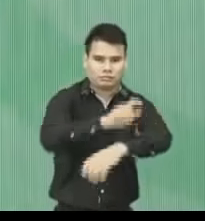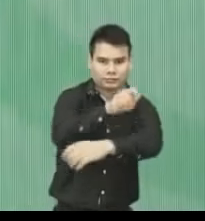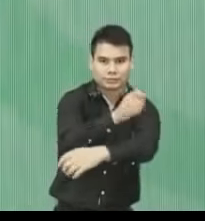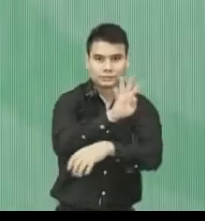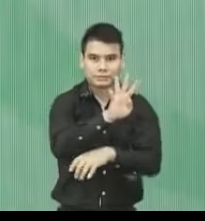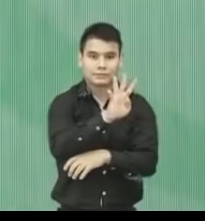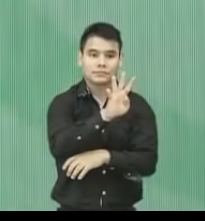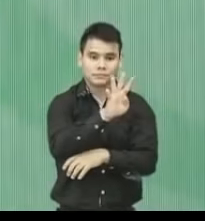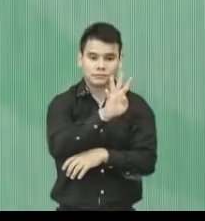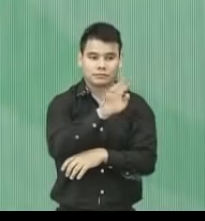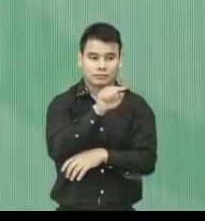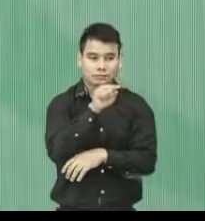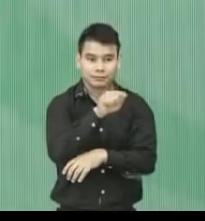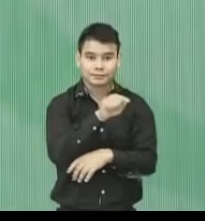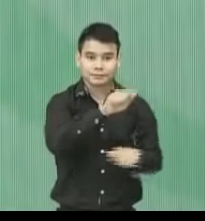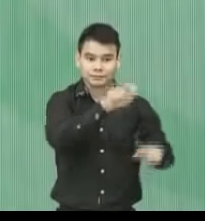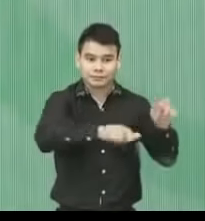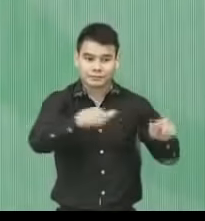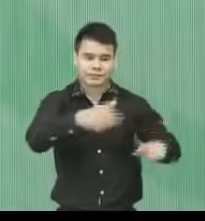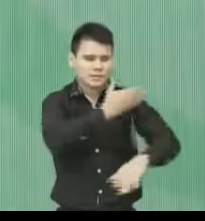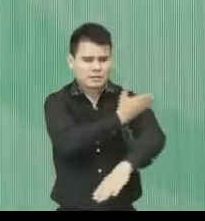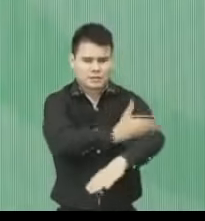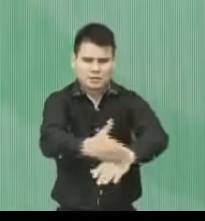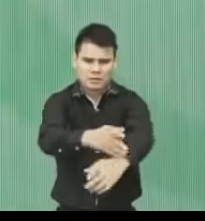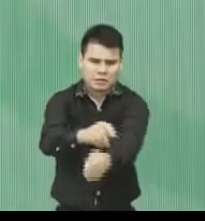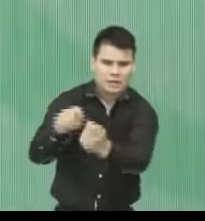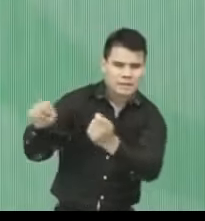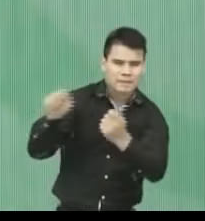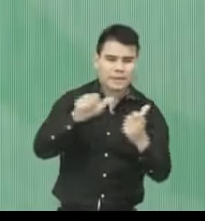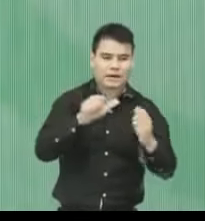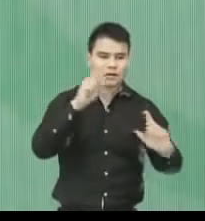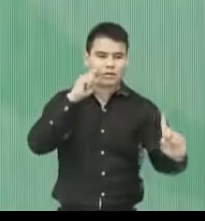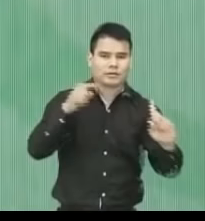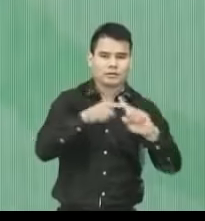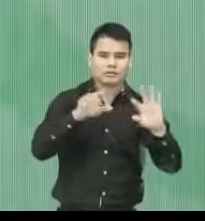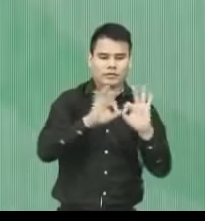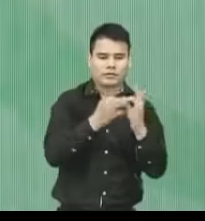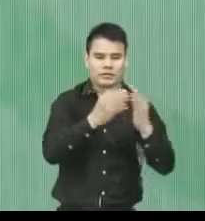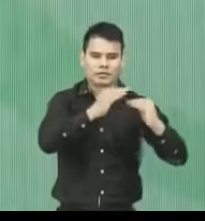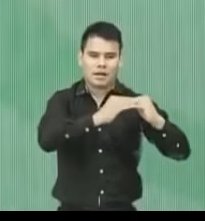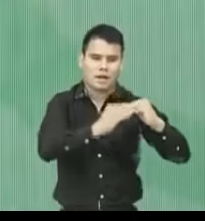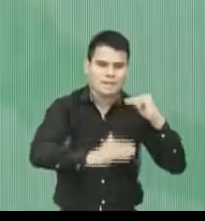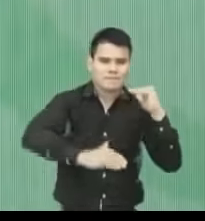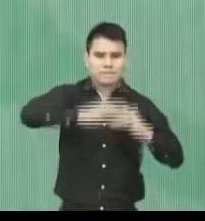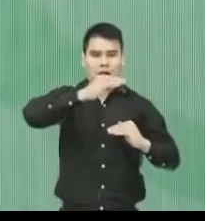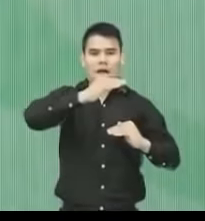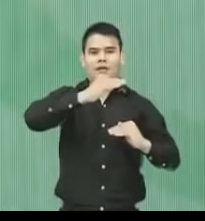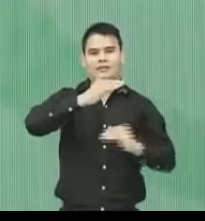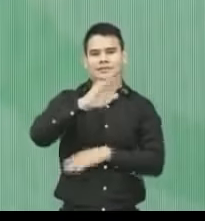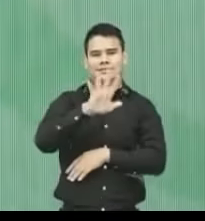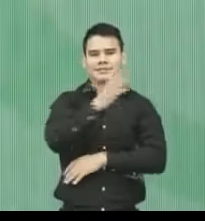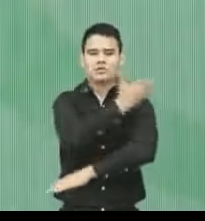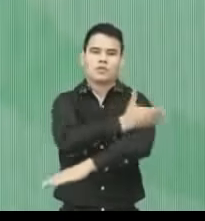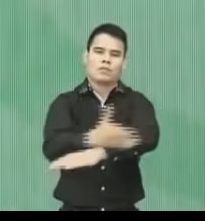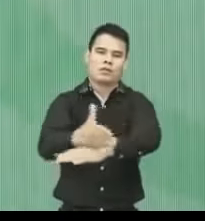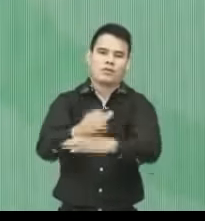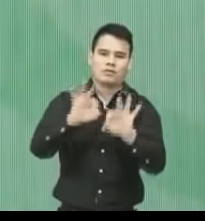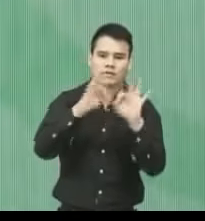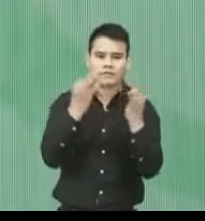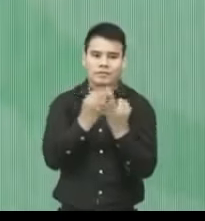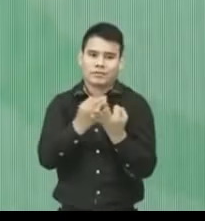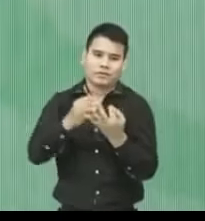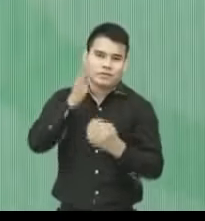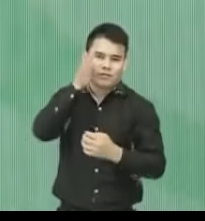lo podamos llevar a casi 5 millones de familias 5 millones de familias colombianas es decir